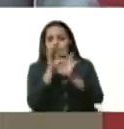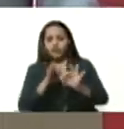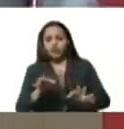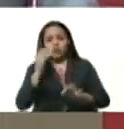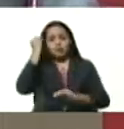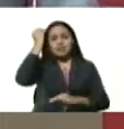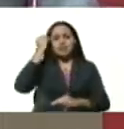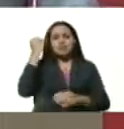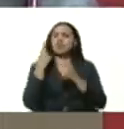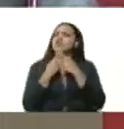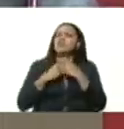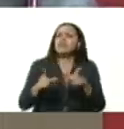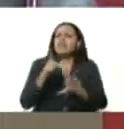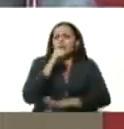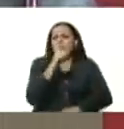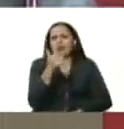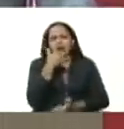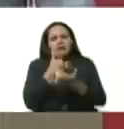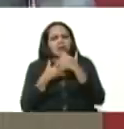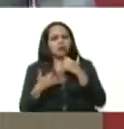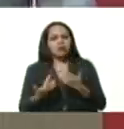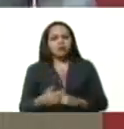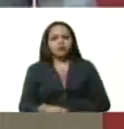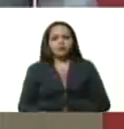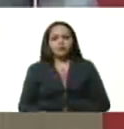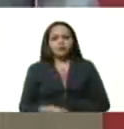pensamiento. Es una ironía decir